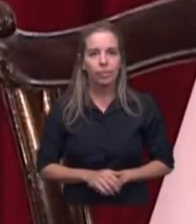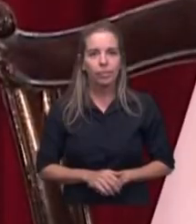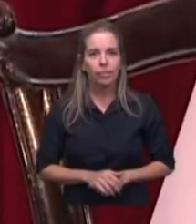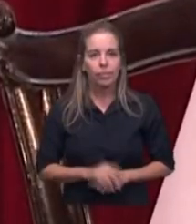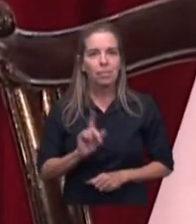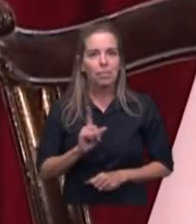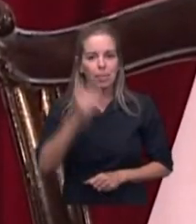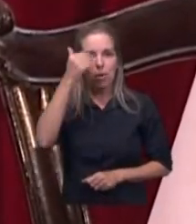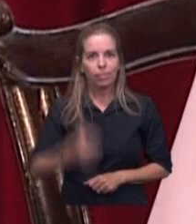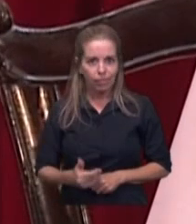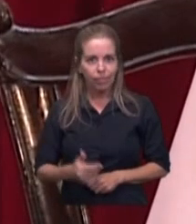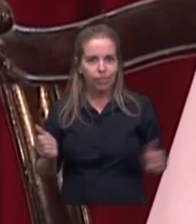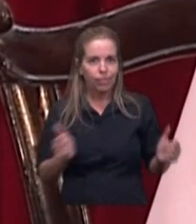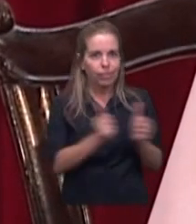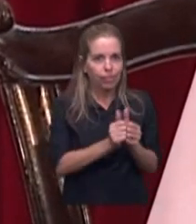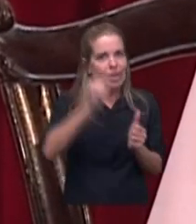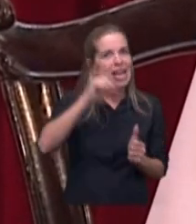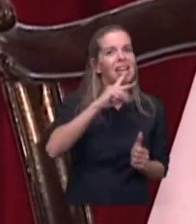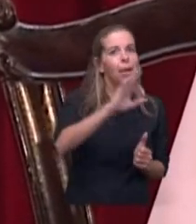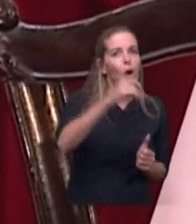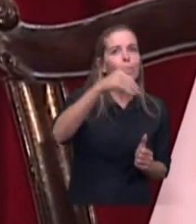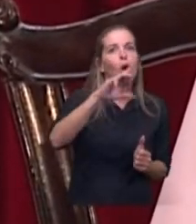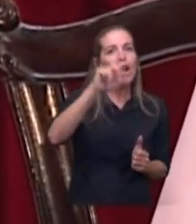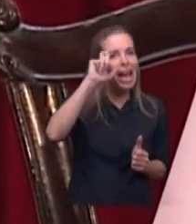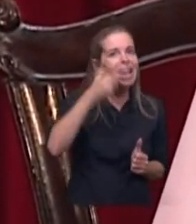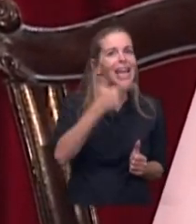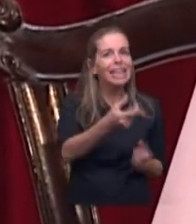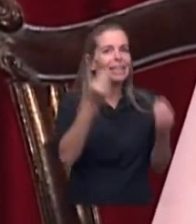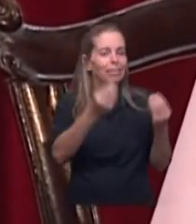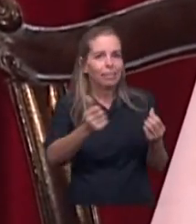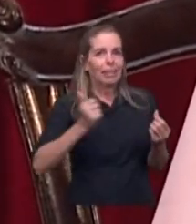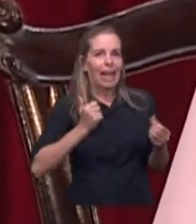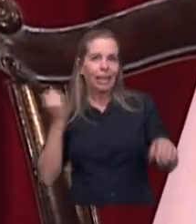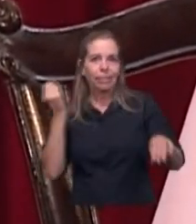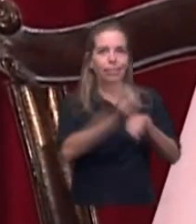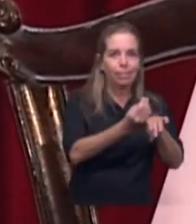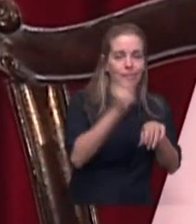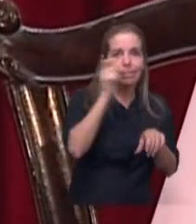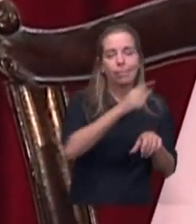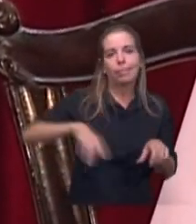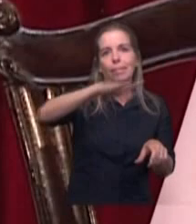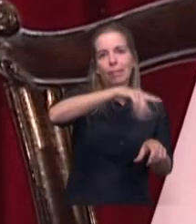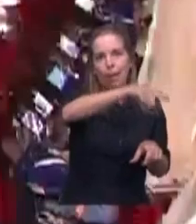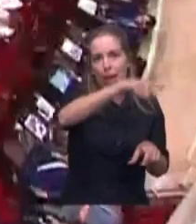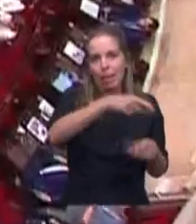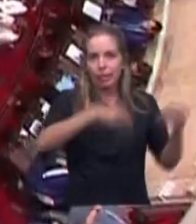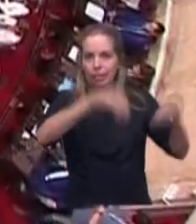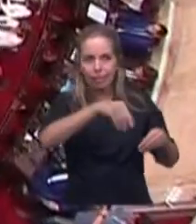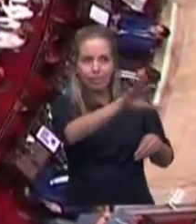El que estuvo al lado de Evo Morales cuando un golpe de Estado le arrancó el poder que su pueblo mayoritariamente le había